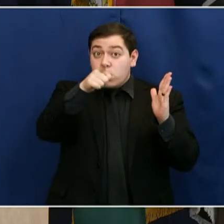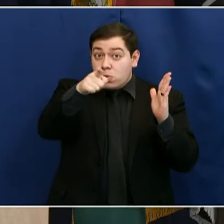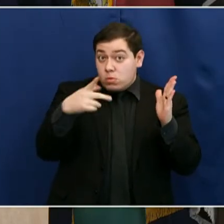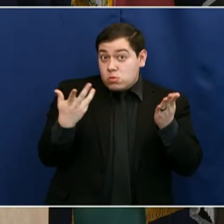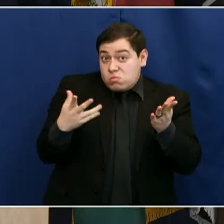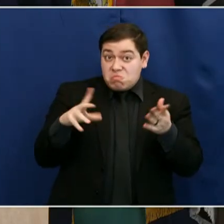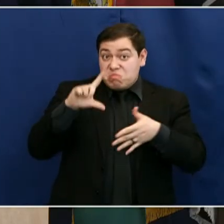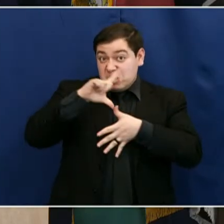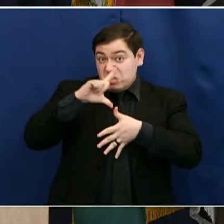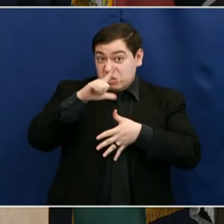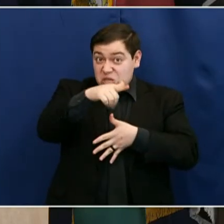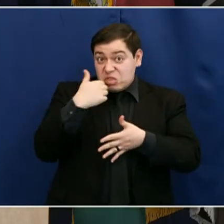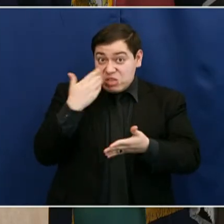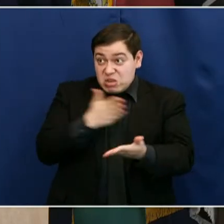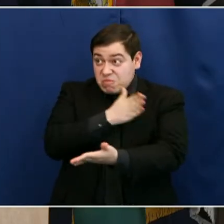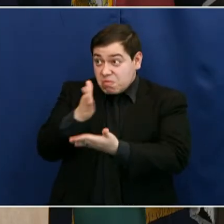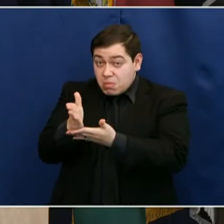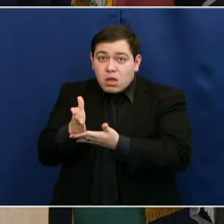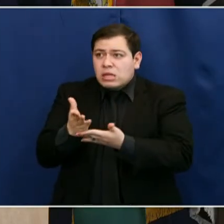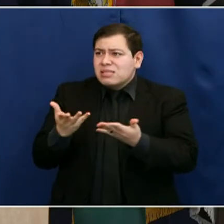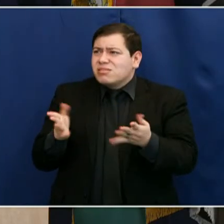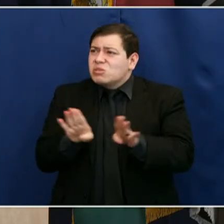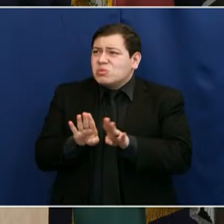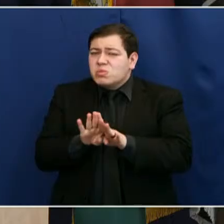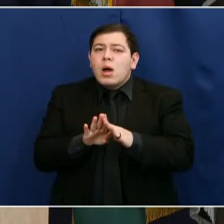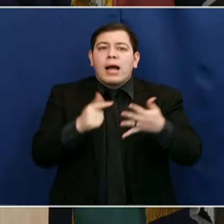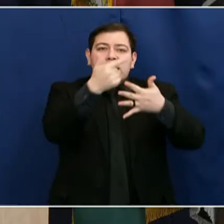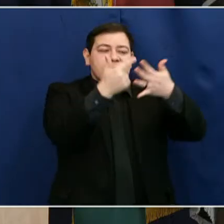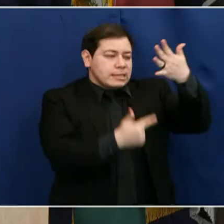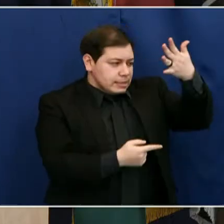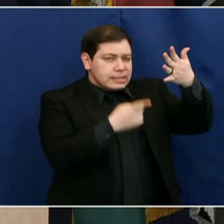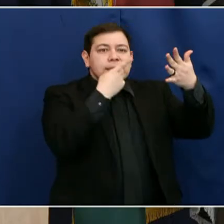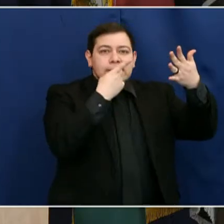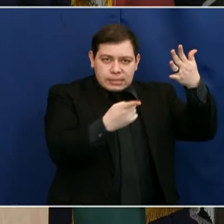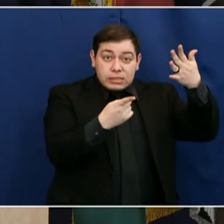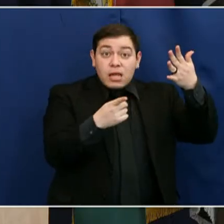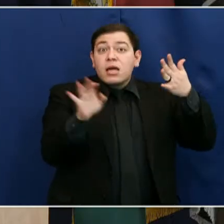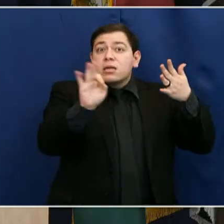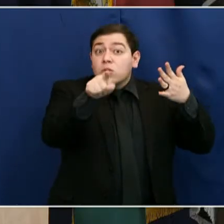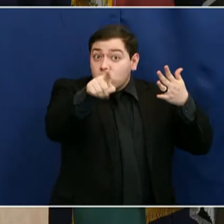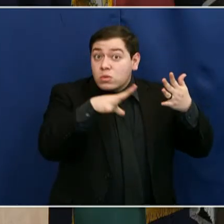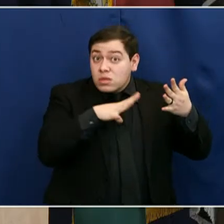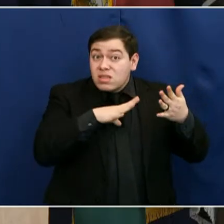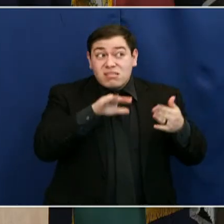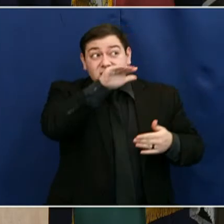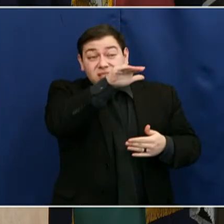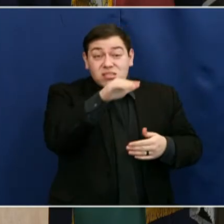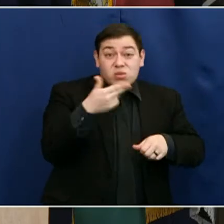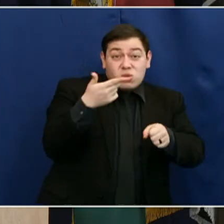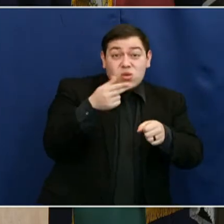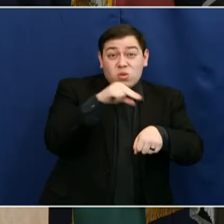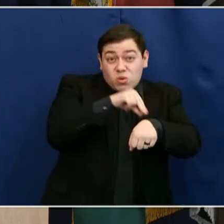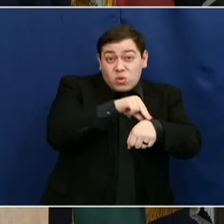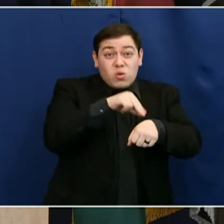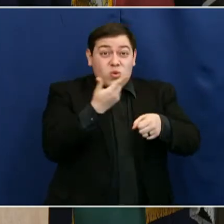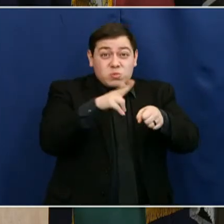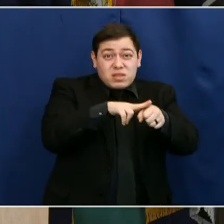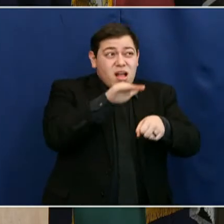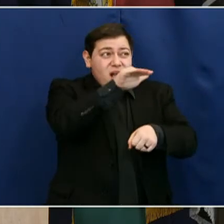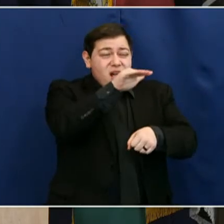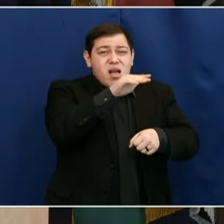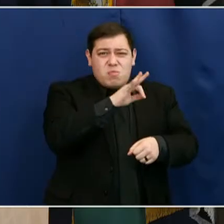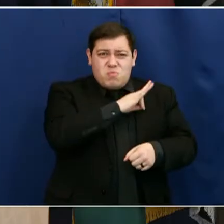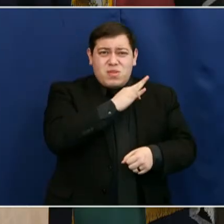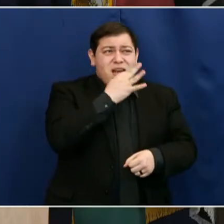esos documentos. Pero por el momento, si tienen información de su médico, de su clínica de